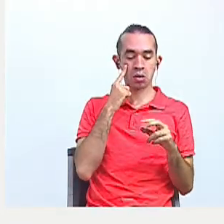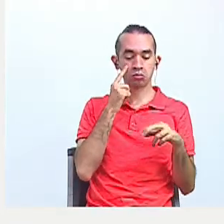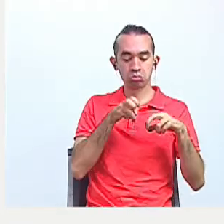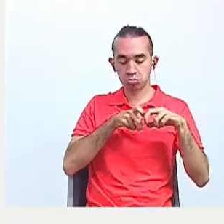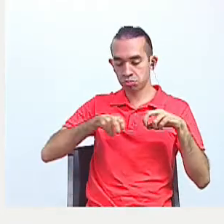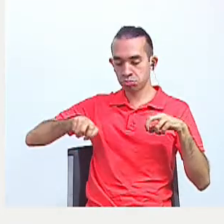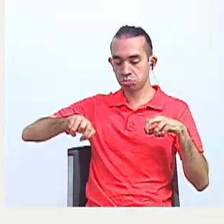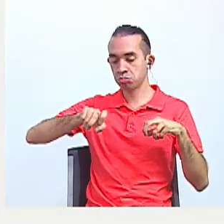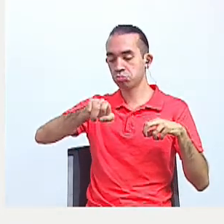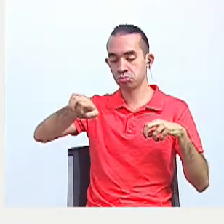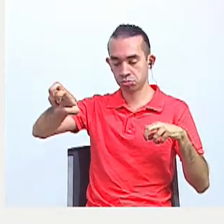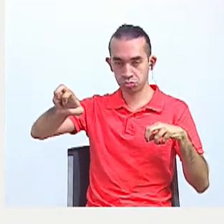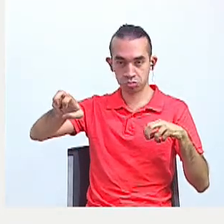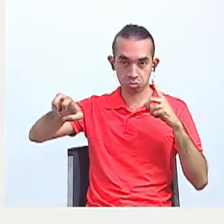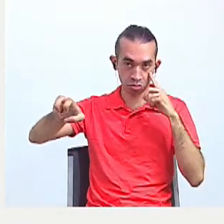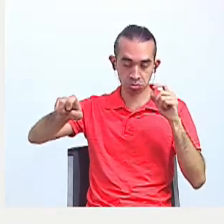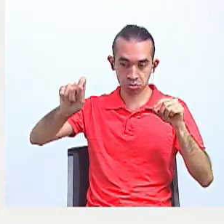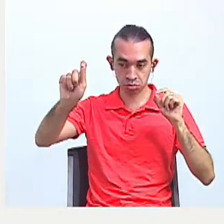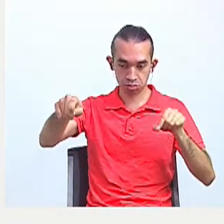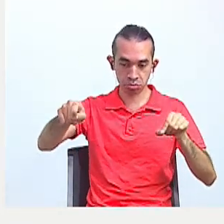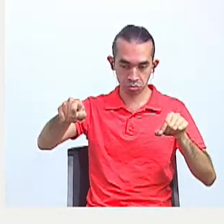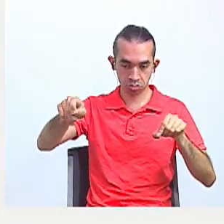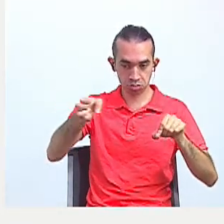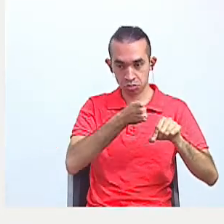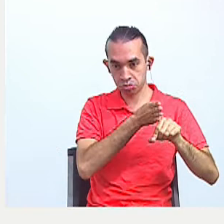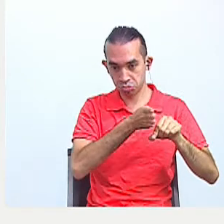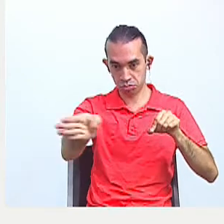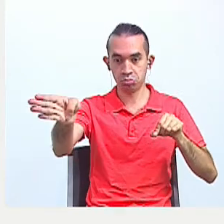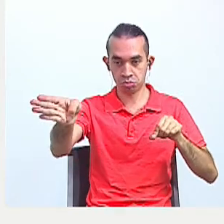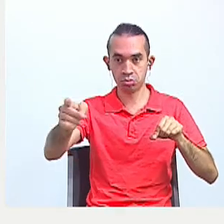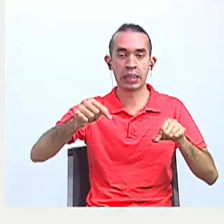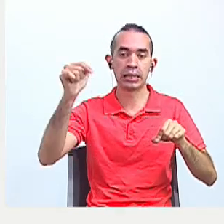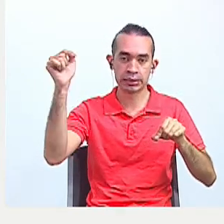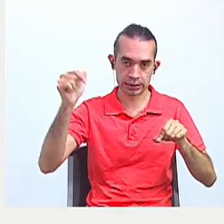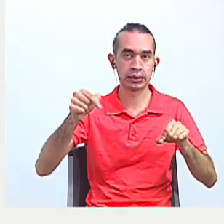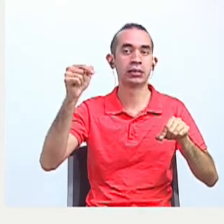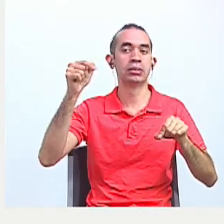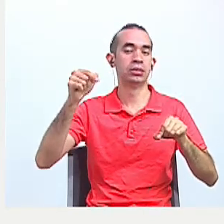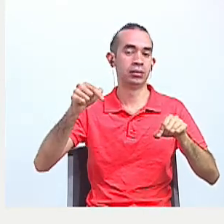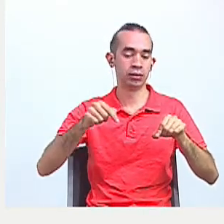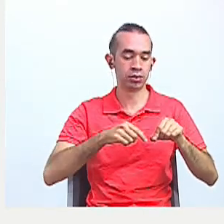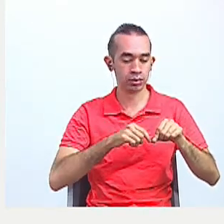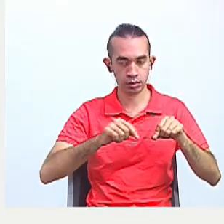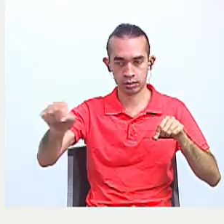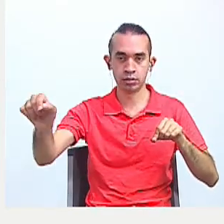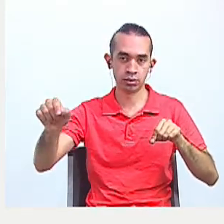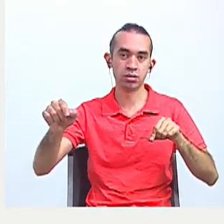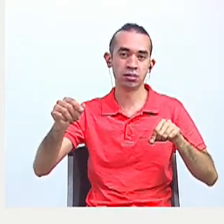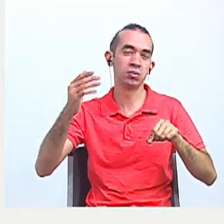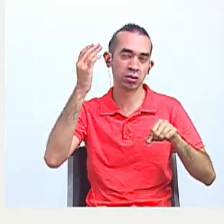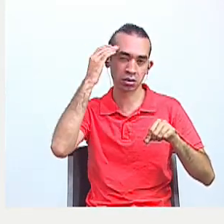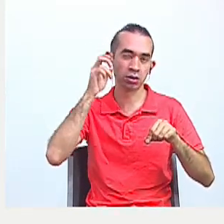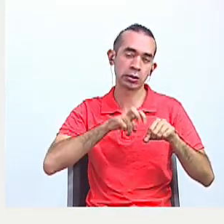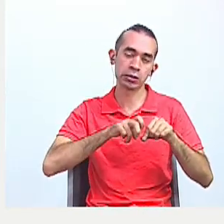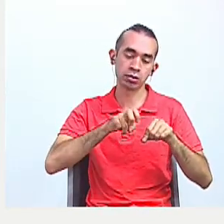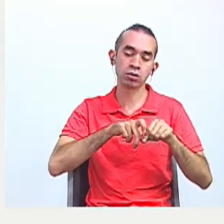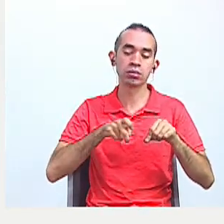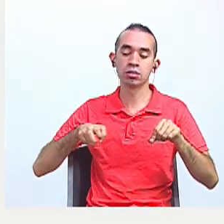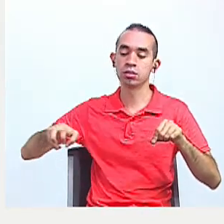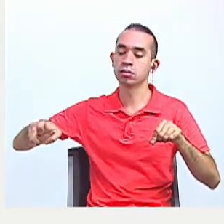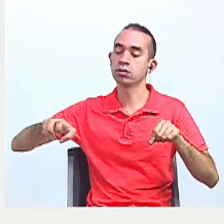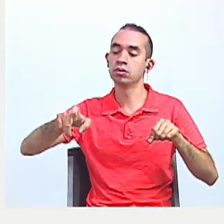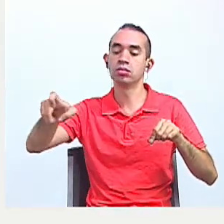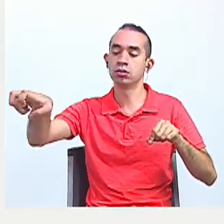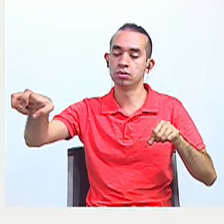vio la diferencia del punto inicial al punto final, en el caso del recorrido que realizó hacia su